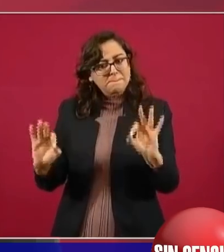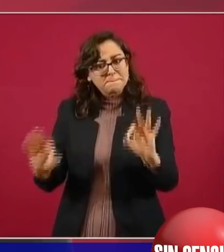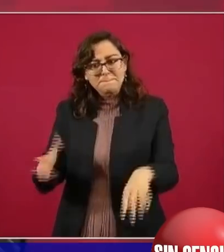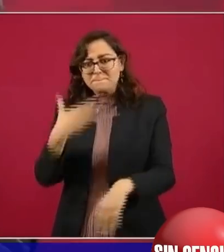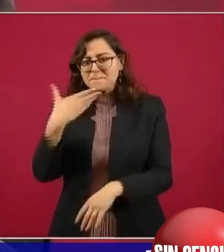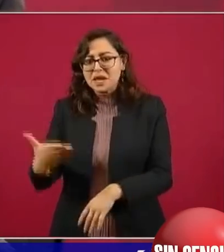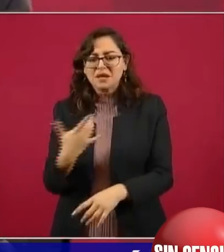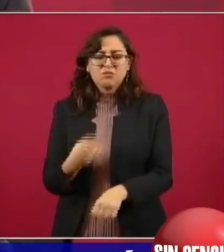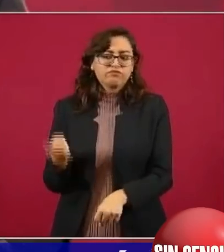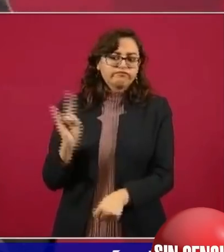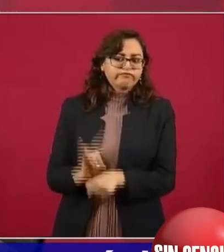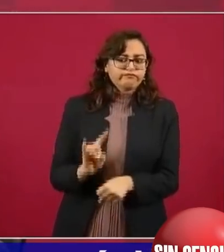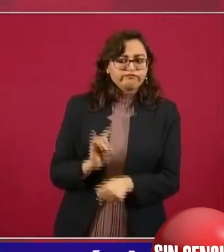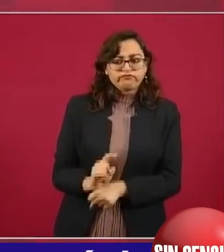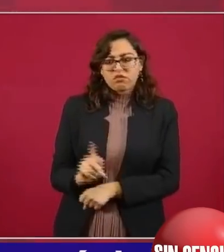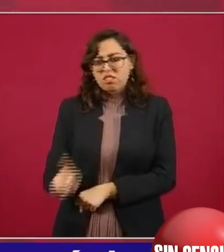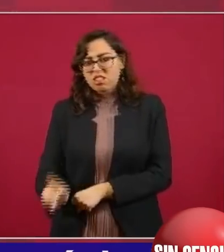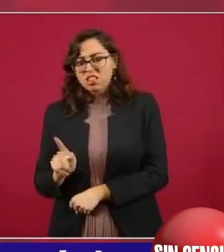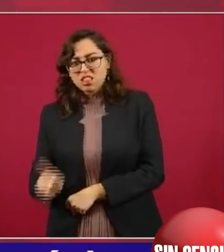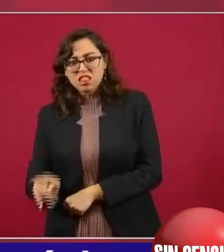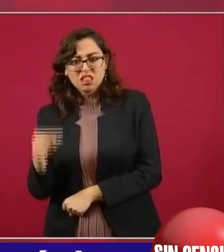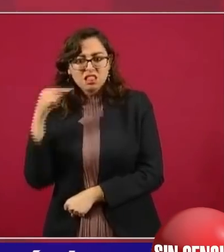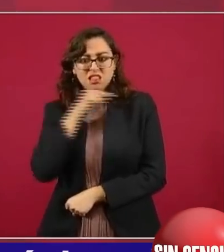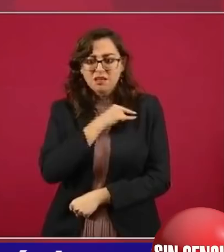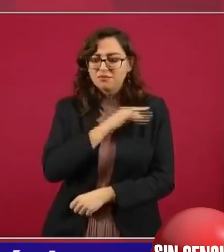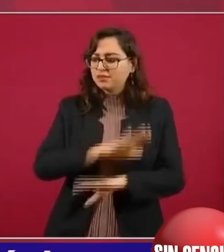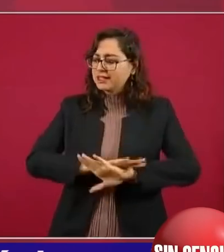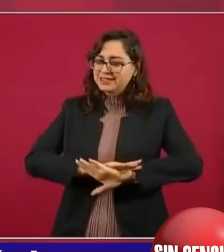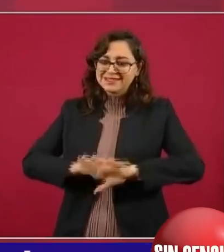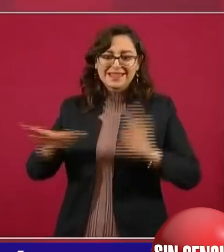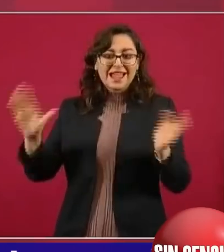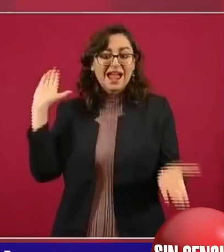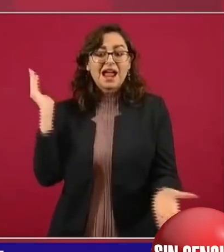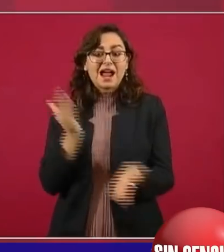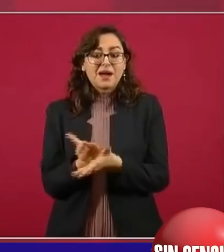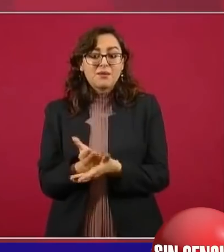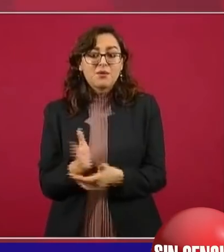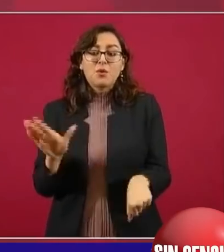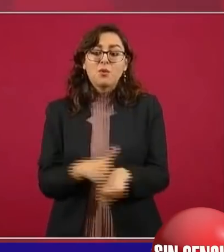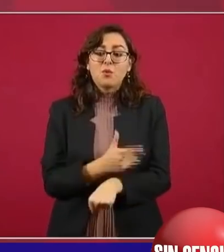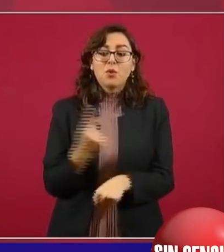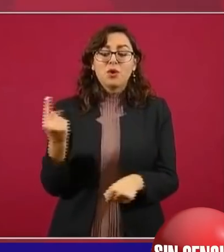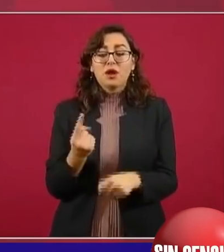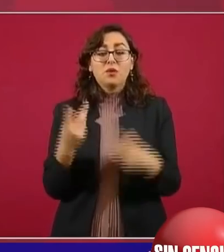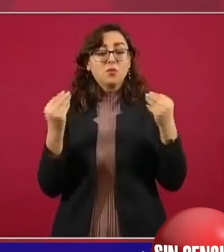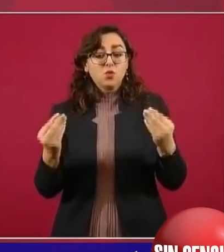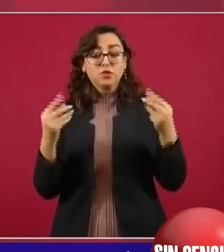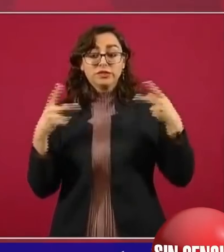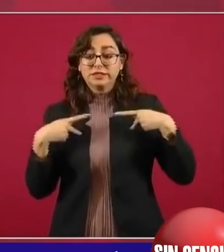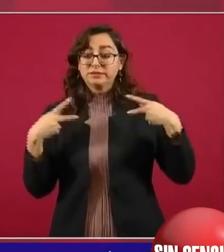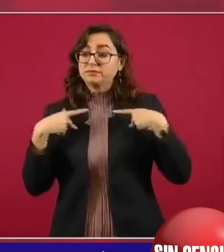Mucha gente de buena fe pensaba, ¿no?, que eran distintos,